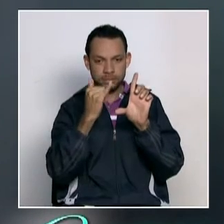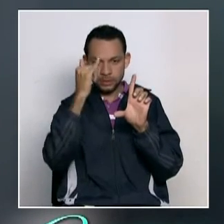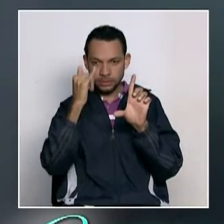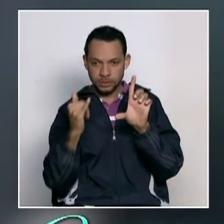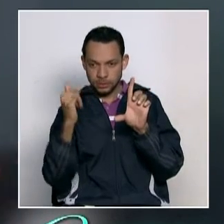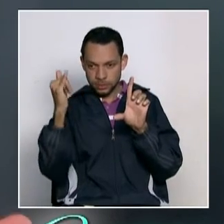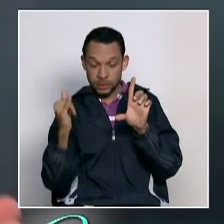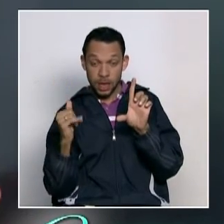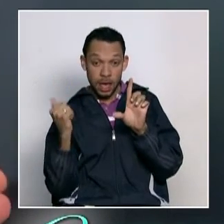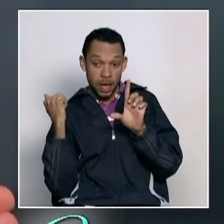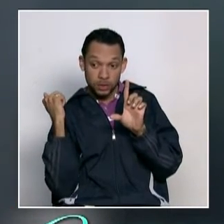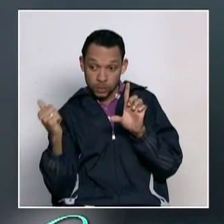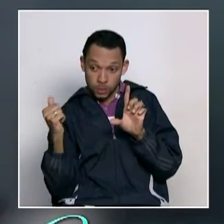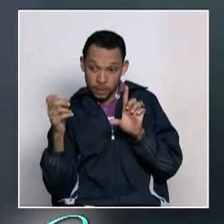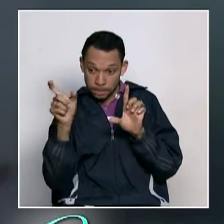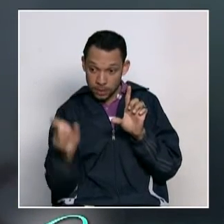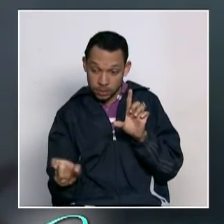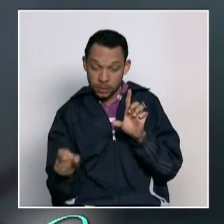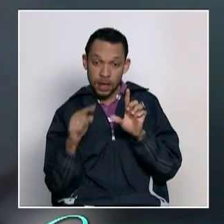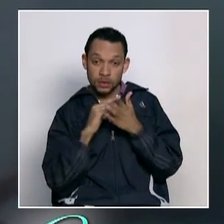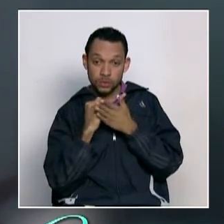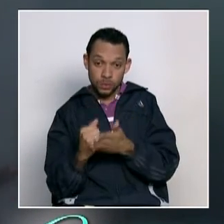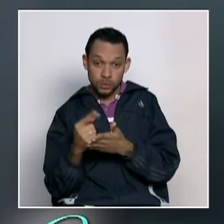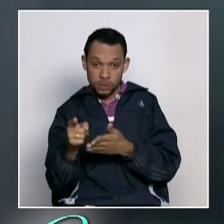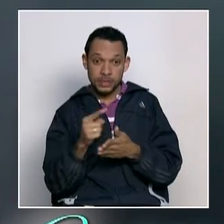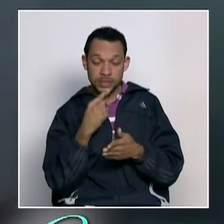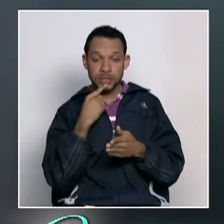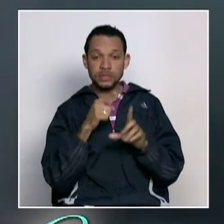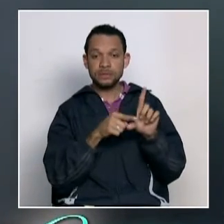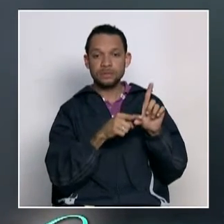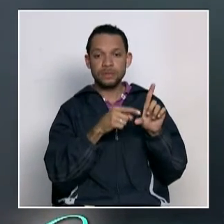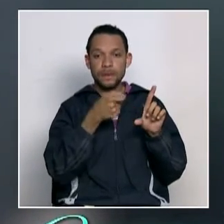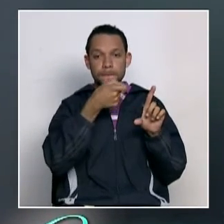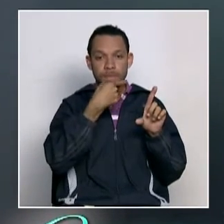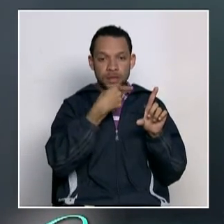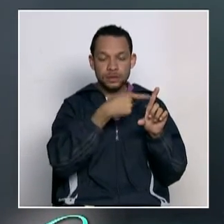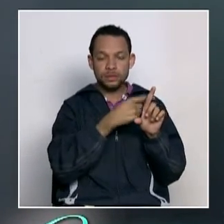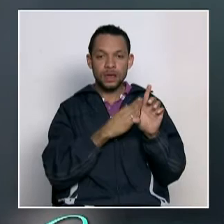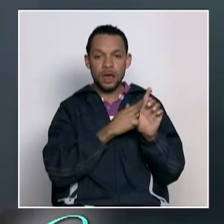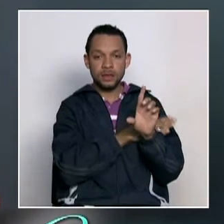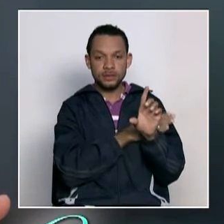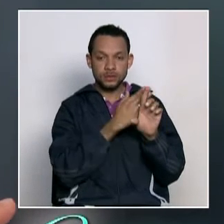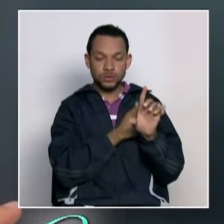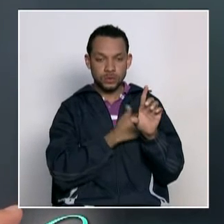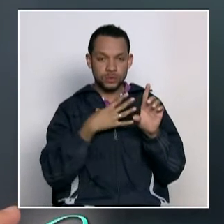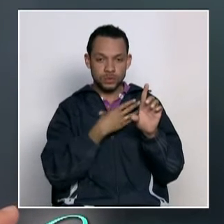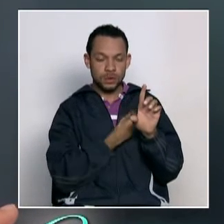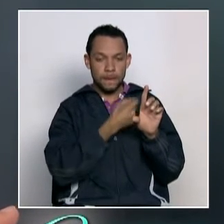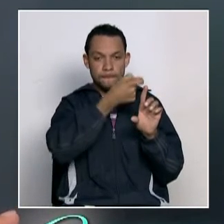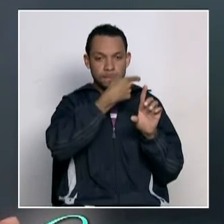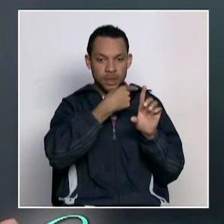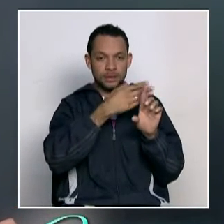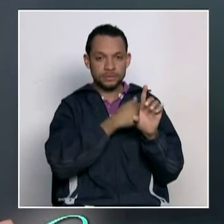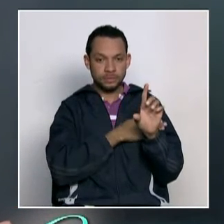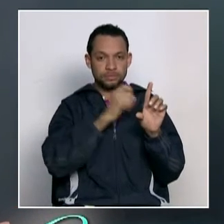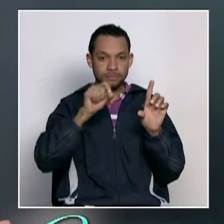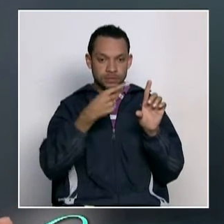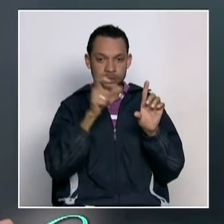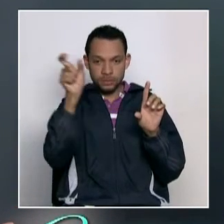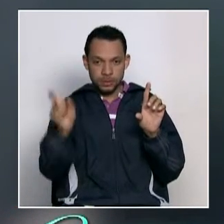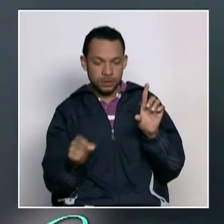el medicamento le sirve al paciente o no. En ese caso, miren el medicamento cuando nosotros lo testeamos, en el primer